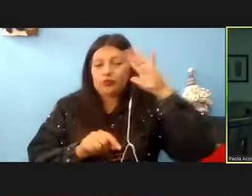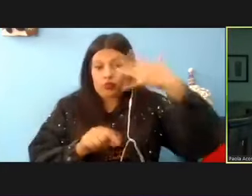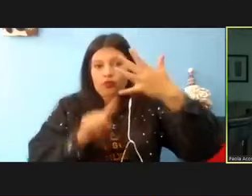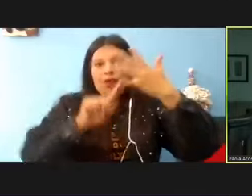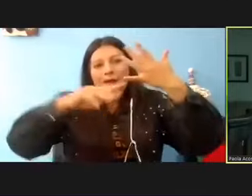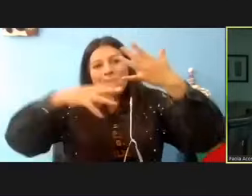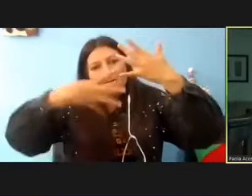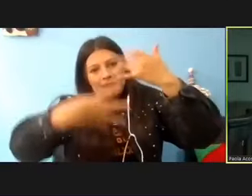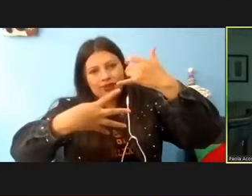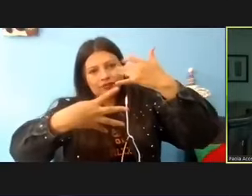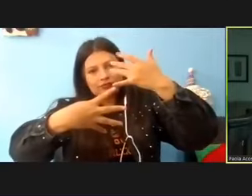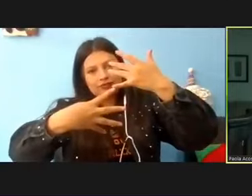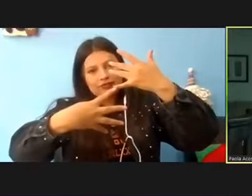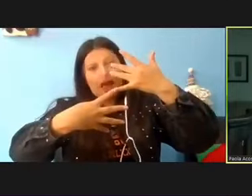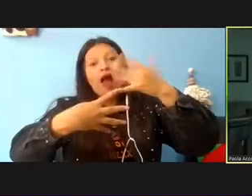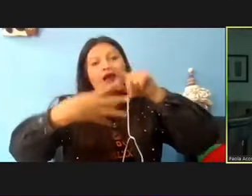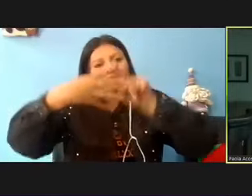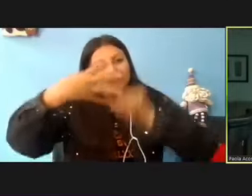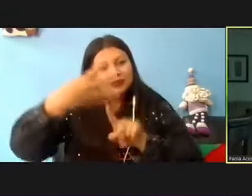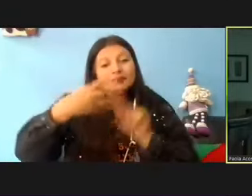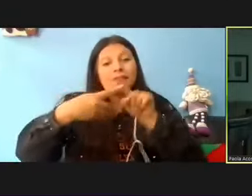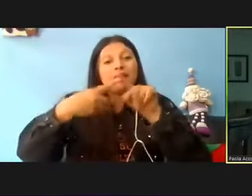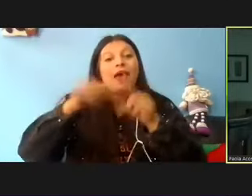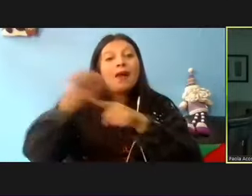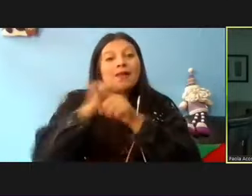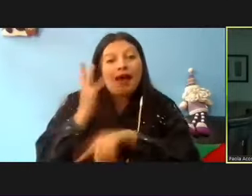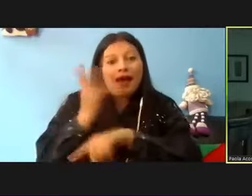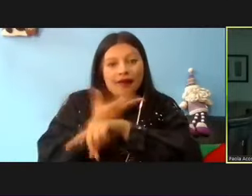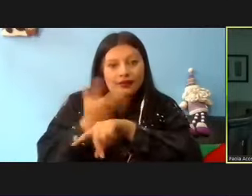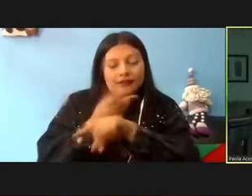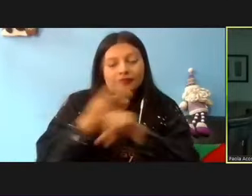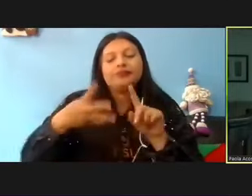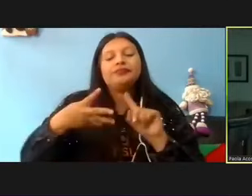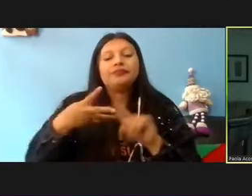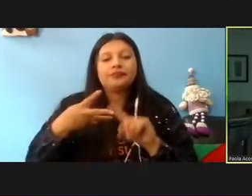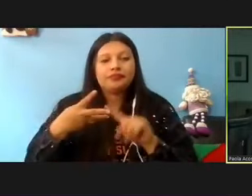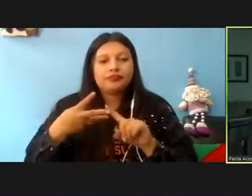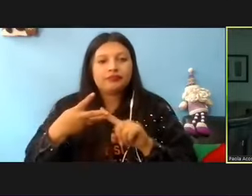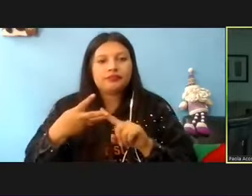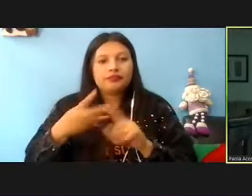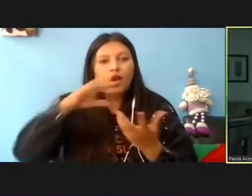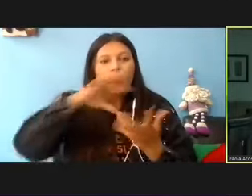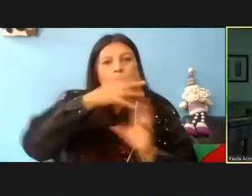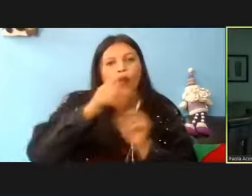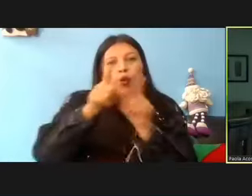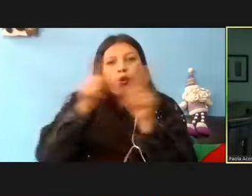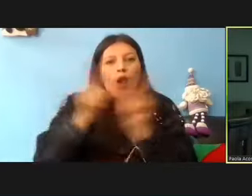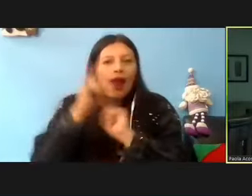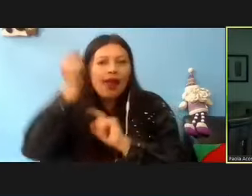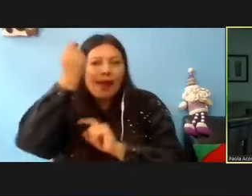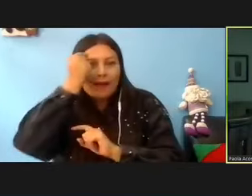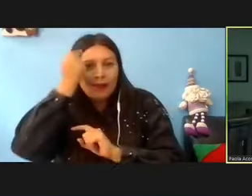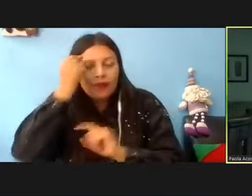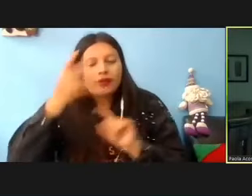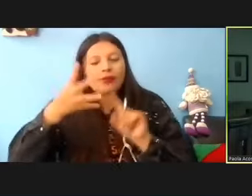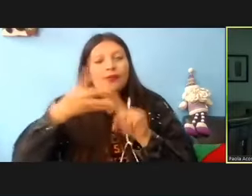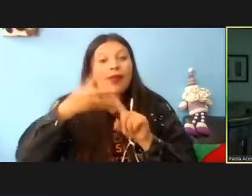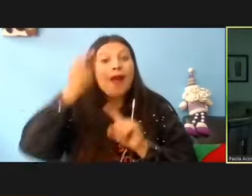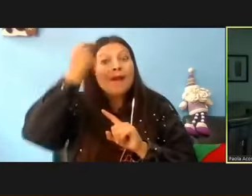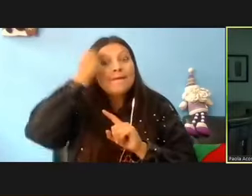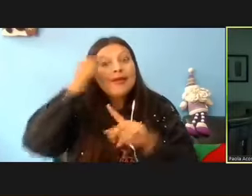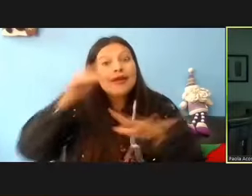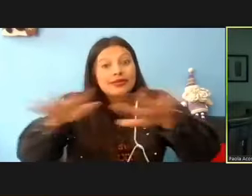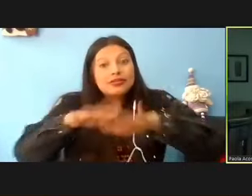El primero de ellos, bueno, prácticas artísticas, estuvo también museografía y lugares de memoria, memoria y